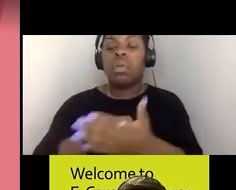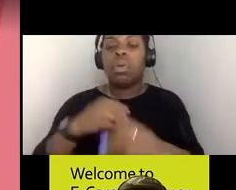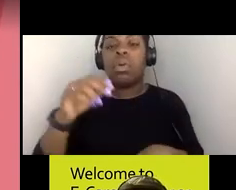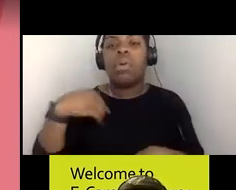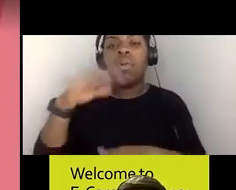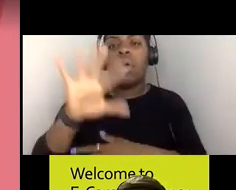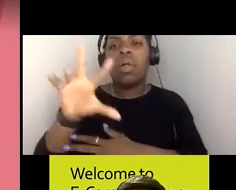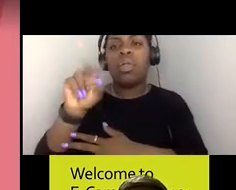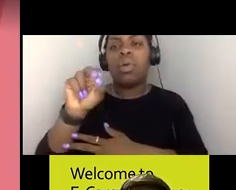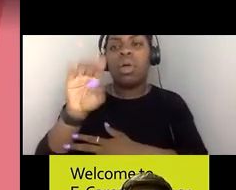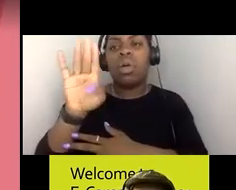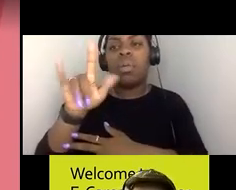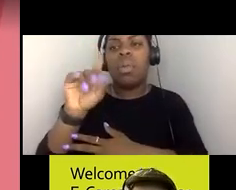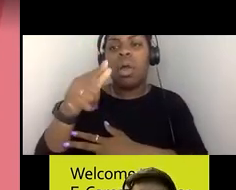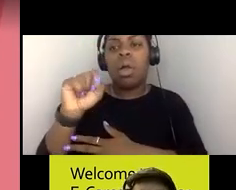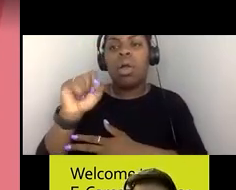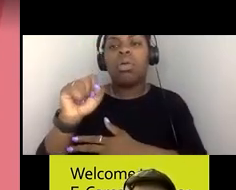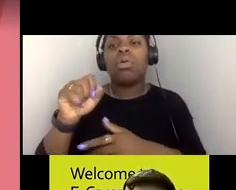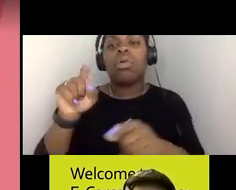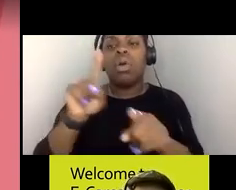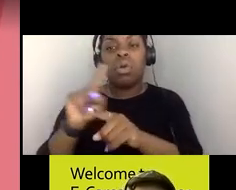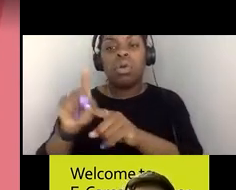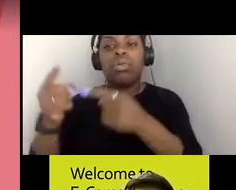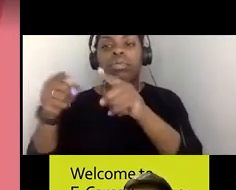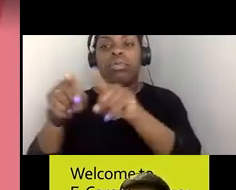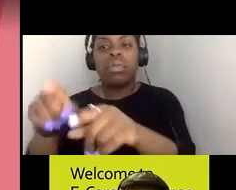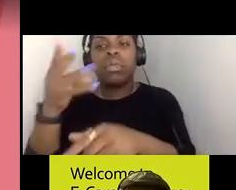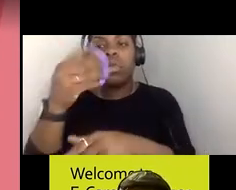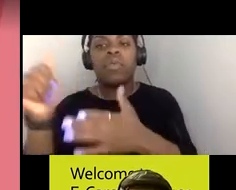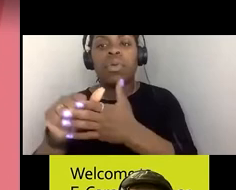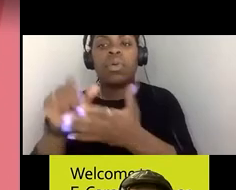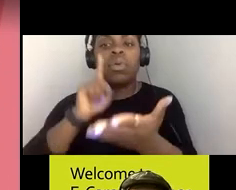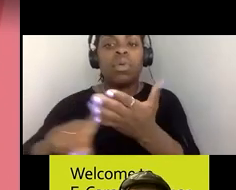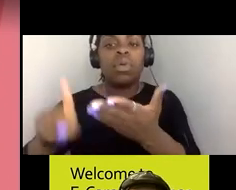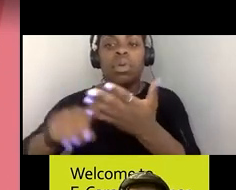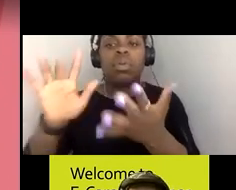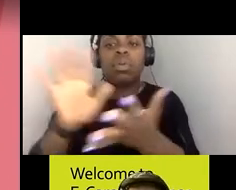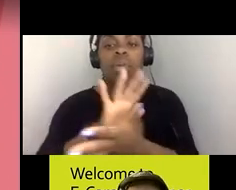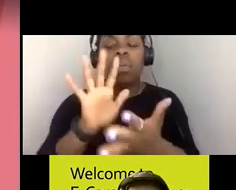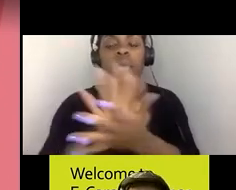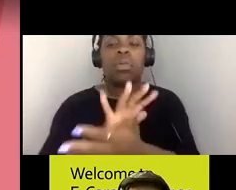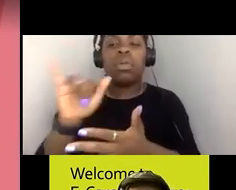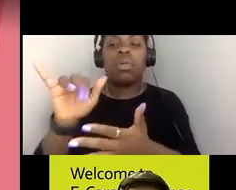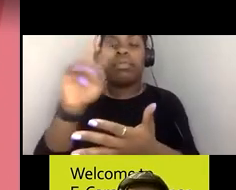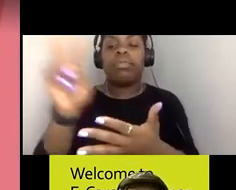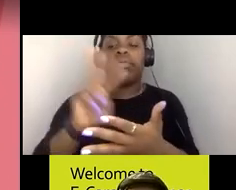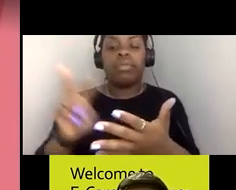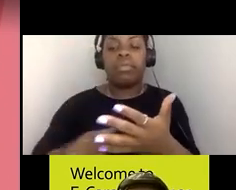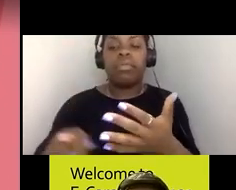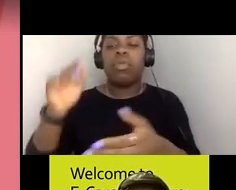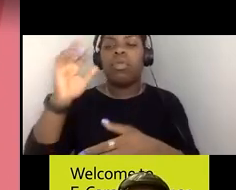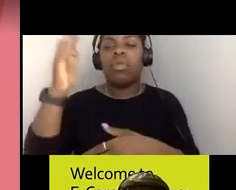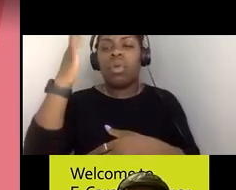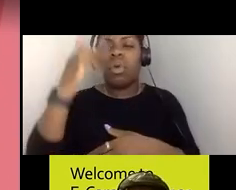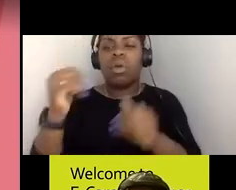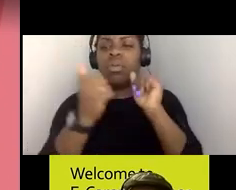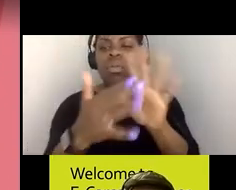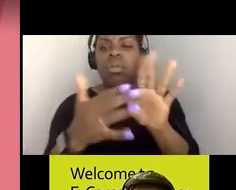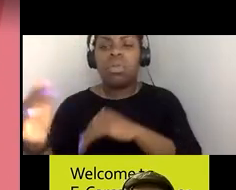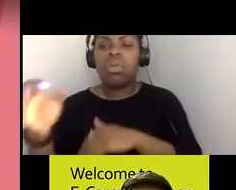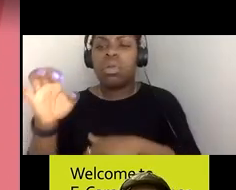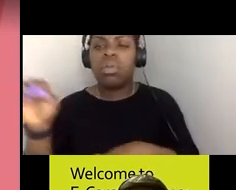la vigilancia electrónica. También tenemos diferentes blogs con diferentes documentos y papeles de investigación mirando